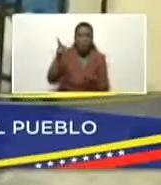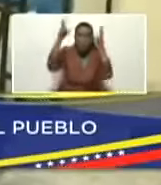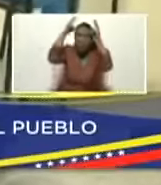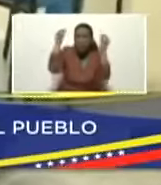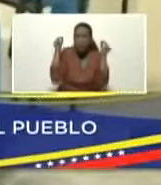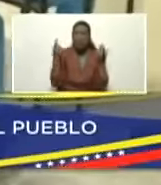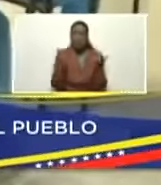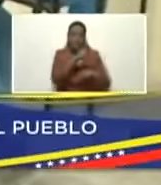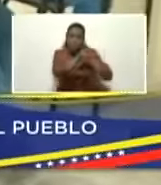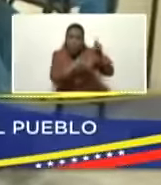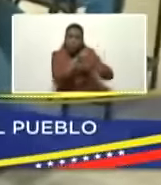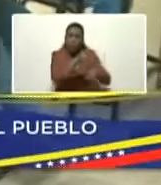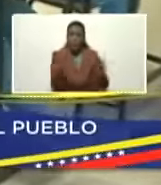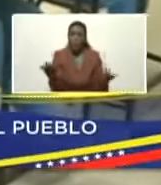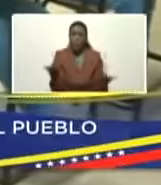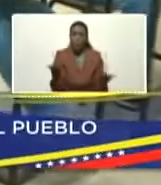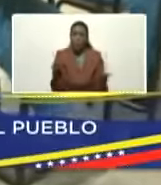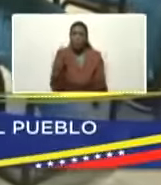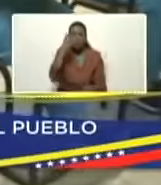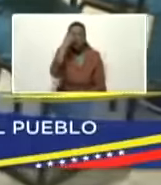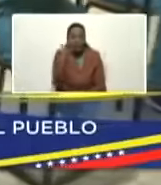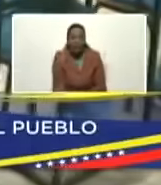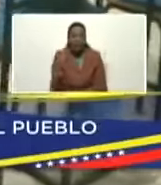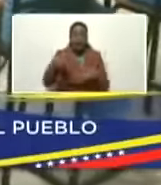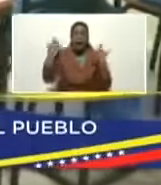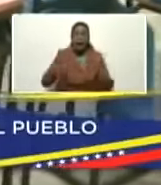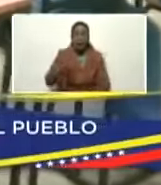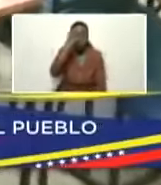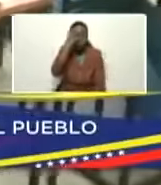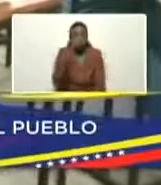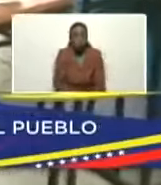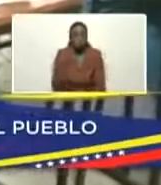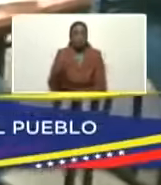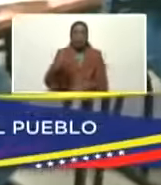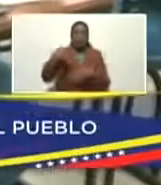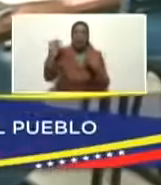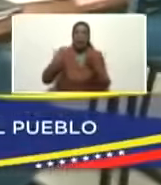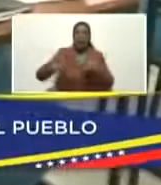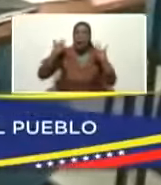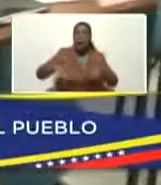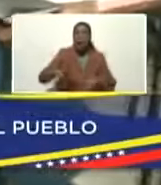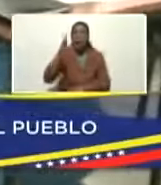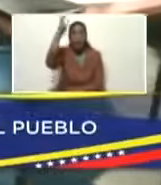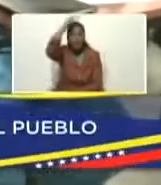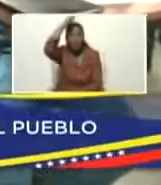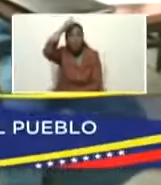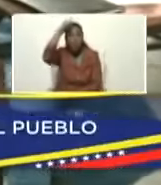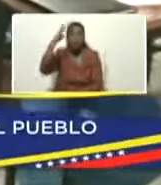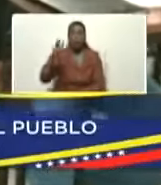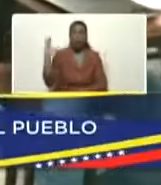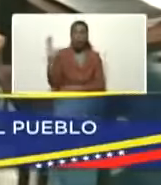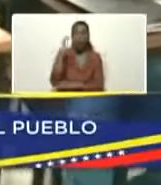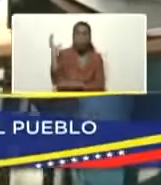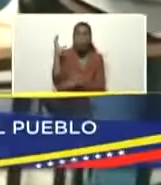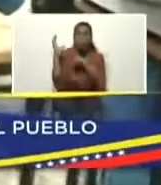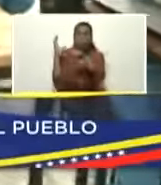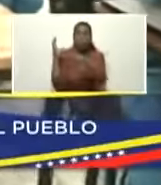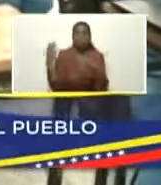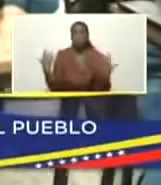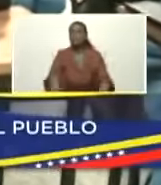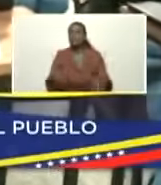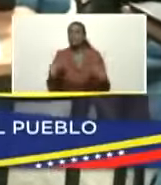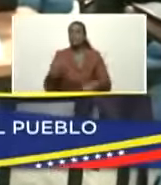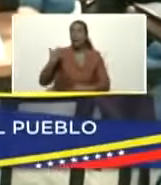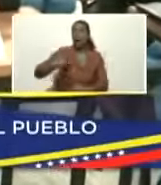enfermería. Les sacan un ojo de la cara en Chile, en Perú, en Colombia.